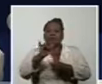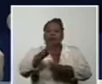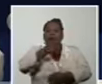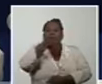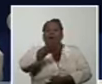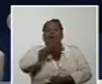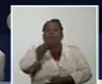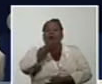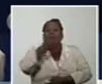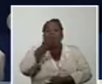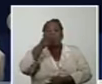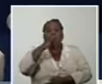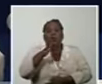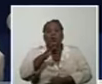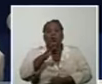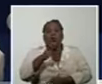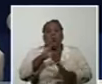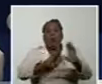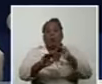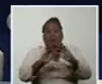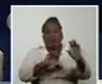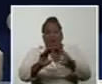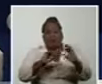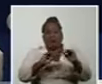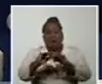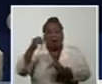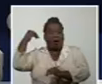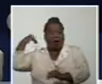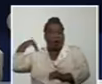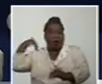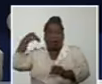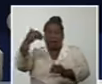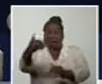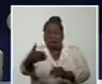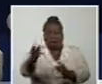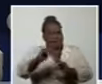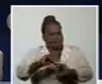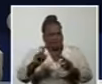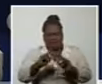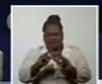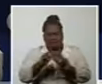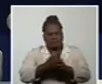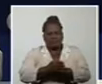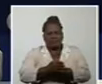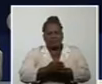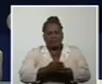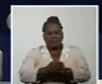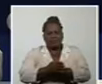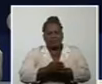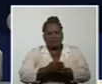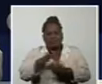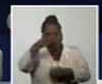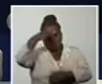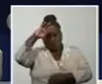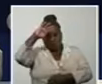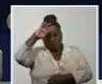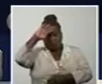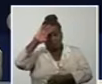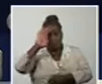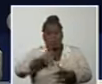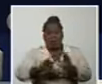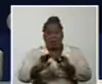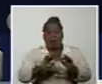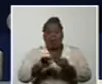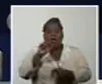no vamos a referirnos a lo que ha pasado desde que comenzó la epidemia o la pandemia en Cuba, sino a los